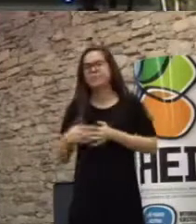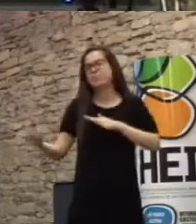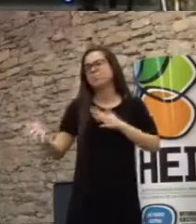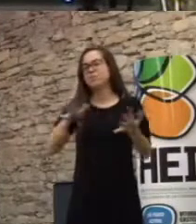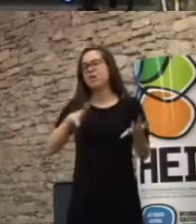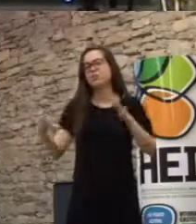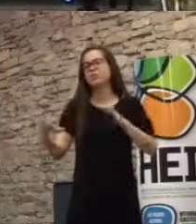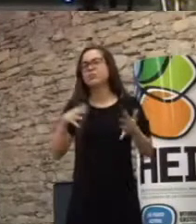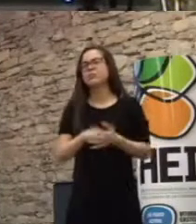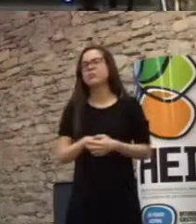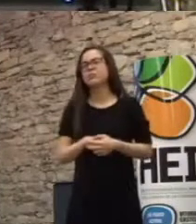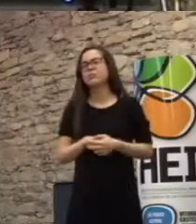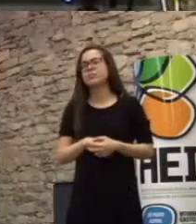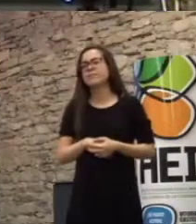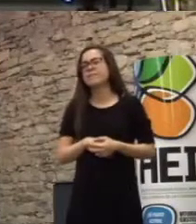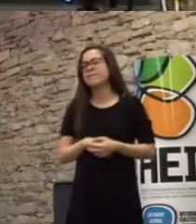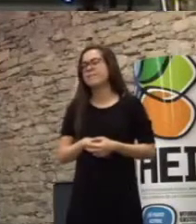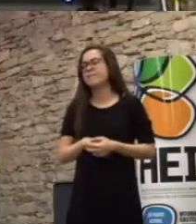las palabras